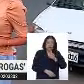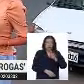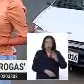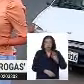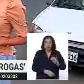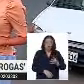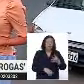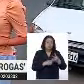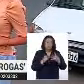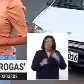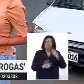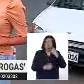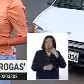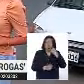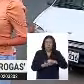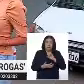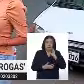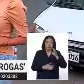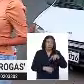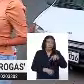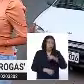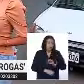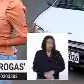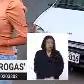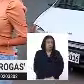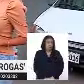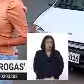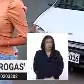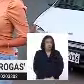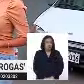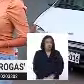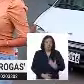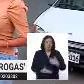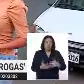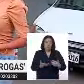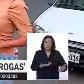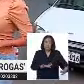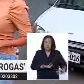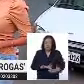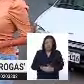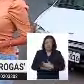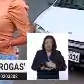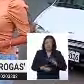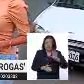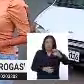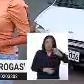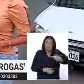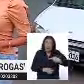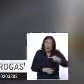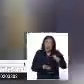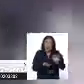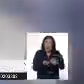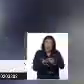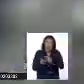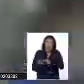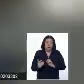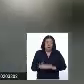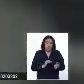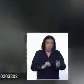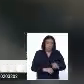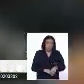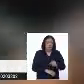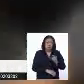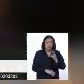Chaparro conocido con el alias Piqué y se ha decomisado más de más de mil pastillas de Éxtasis